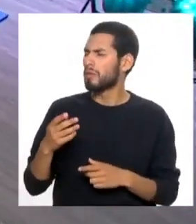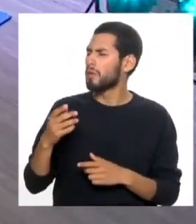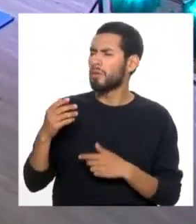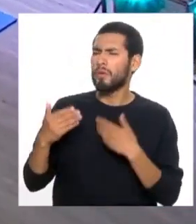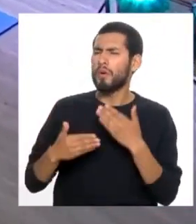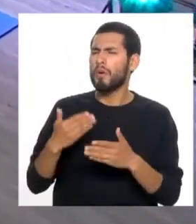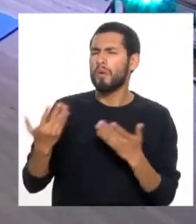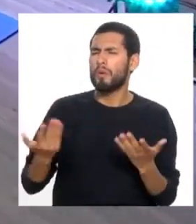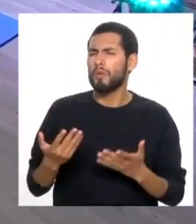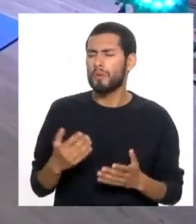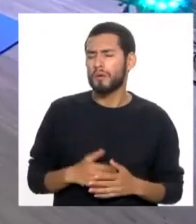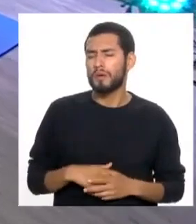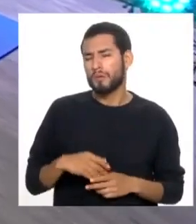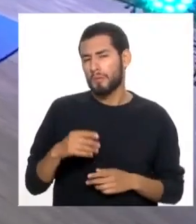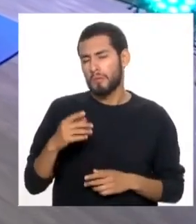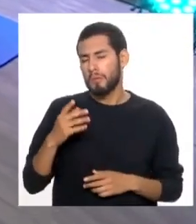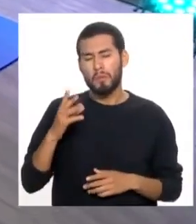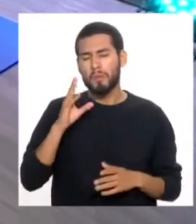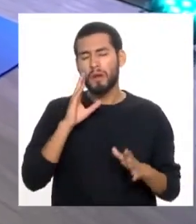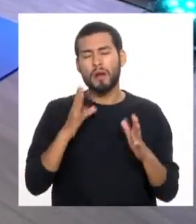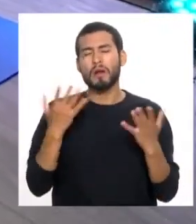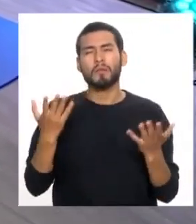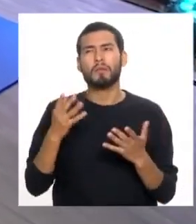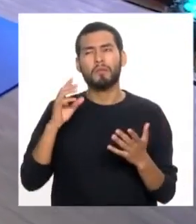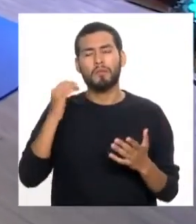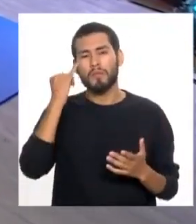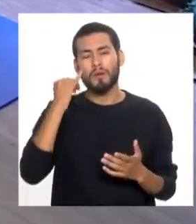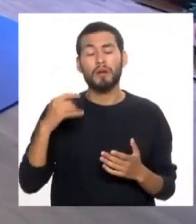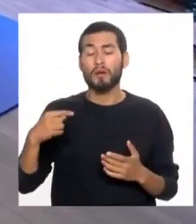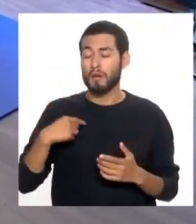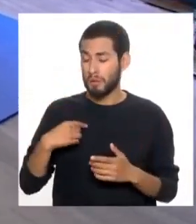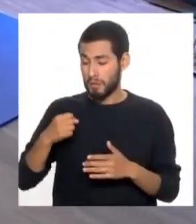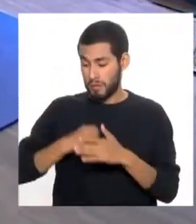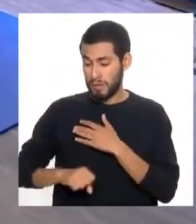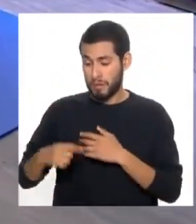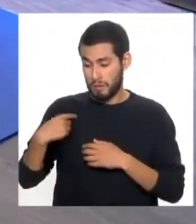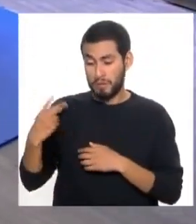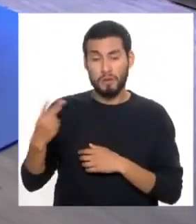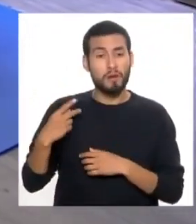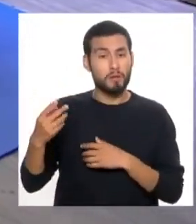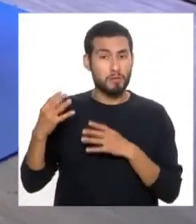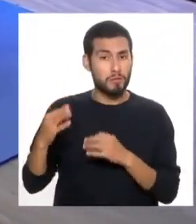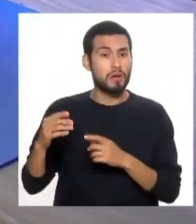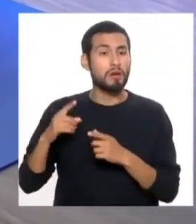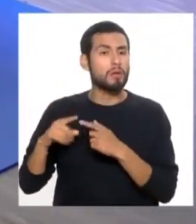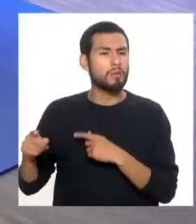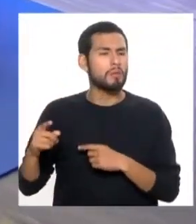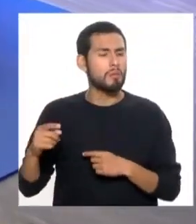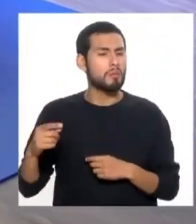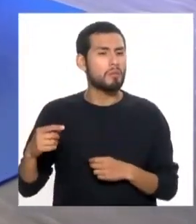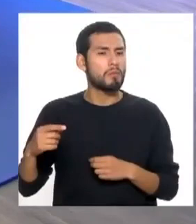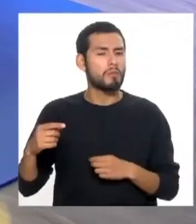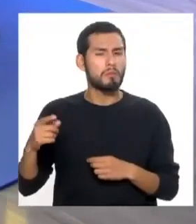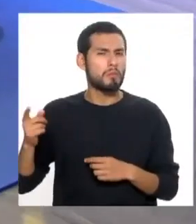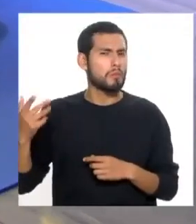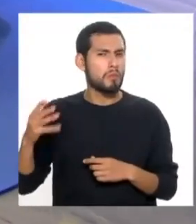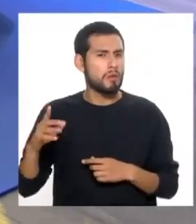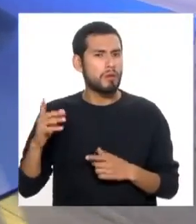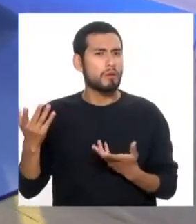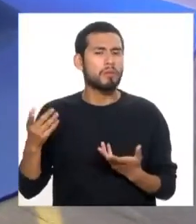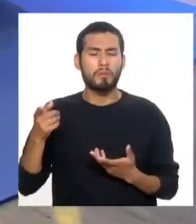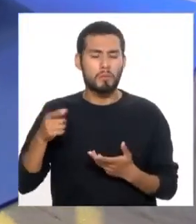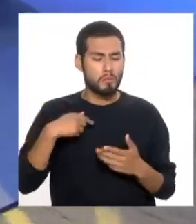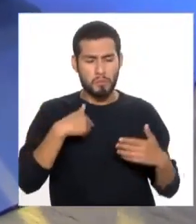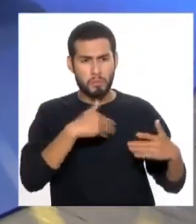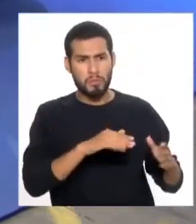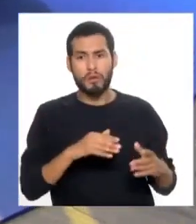yo le he dicho a mi pareja, mira, vamos a tener un hijo. Mi pareja me dice, bueno, yo no quiero tener un hijo, ya verás tú qué